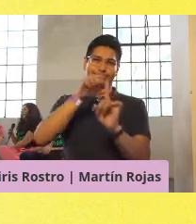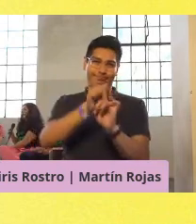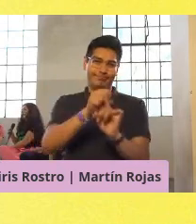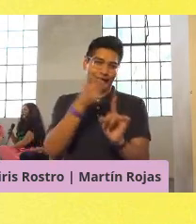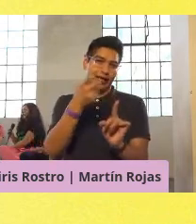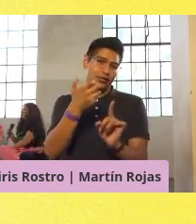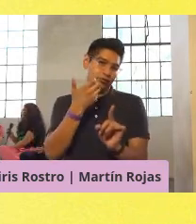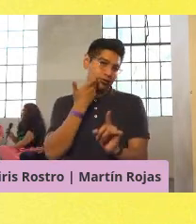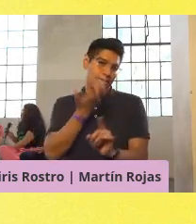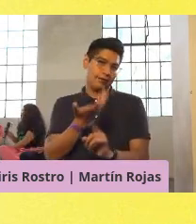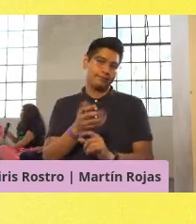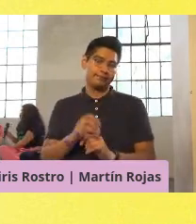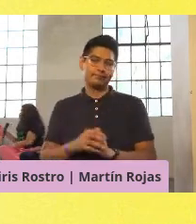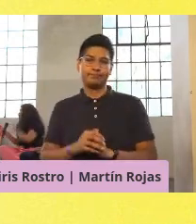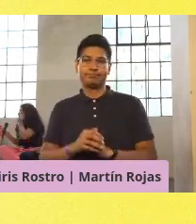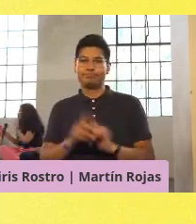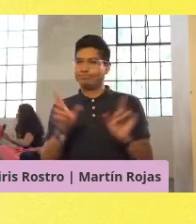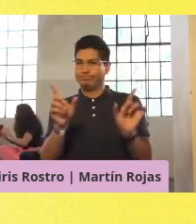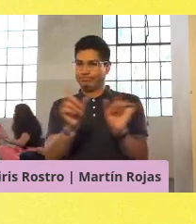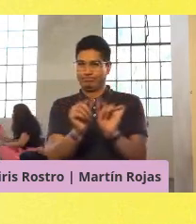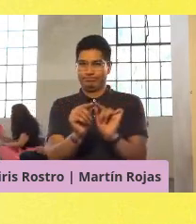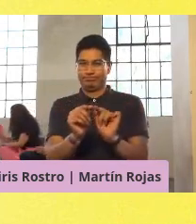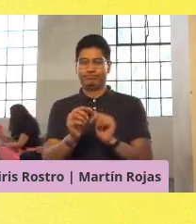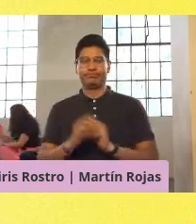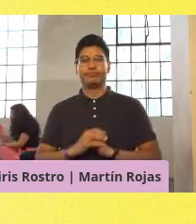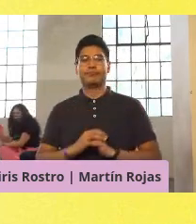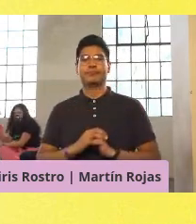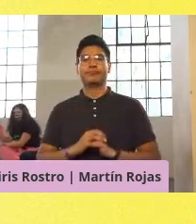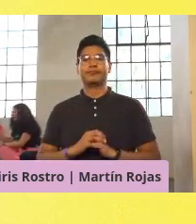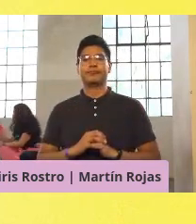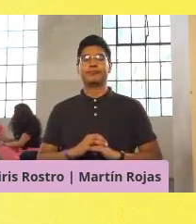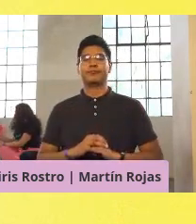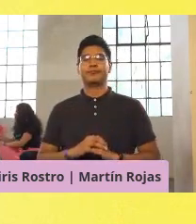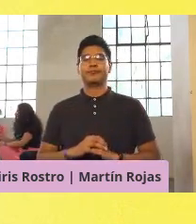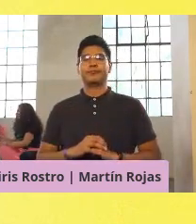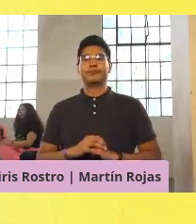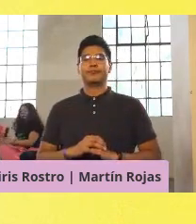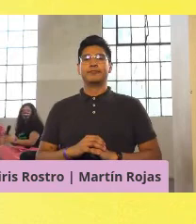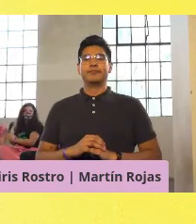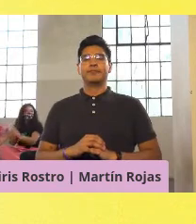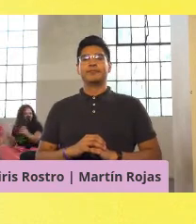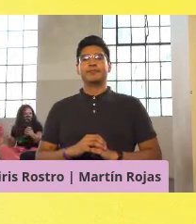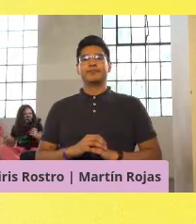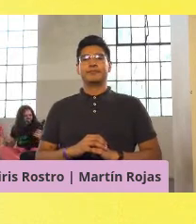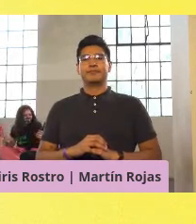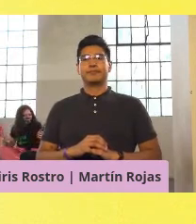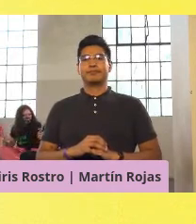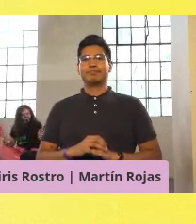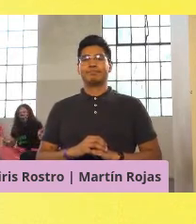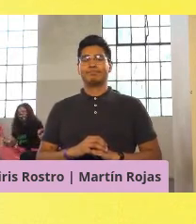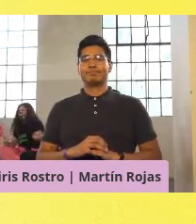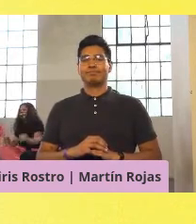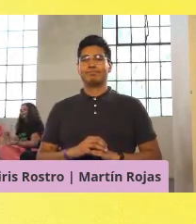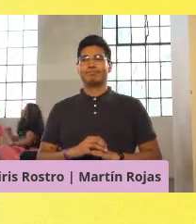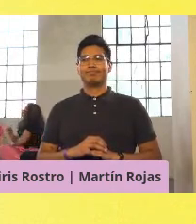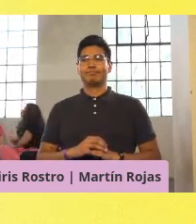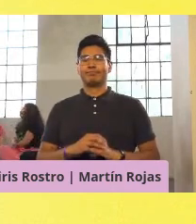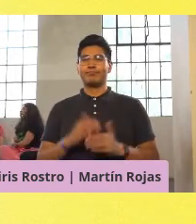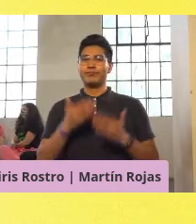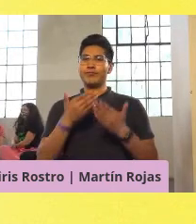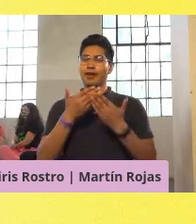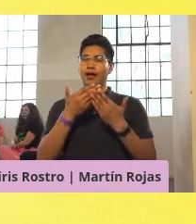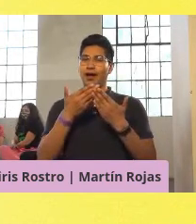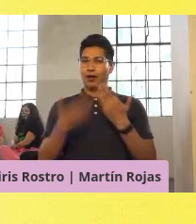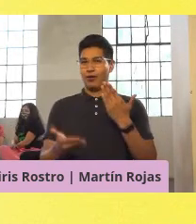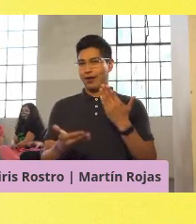lo que queremos. Y cierro con eso. Gracias. Pues creo que ahora sí vamos a cerrar la